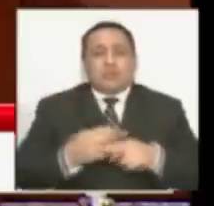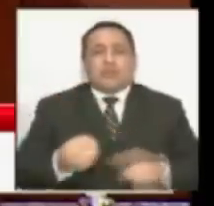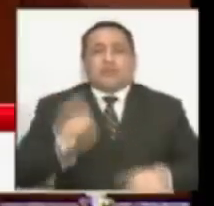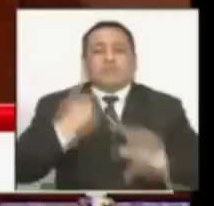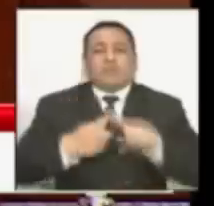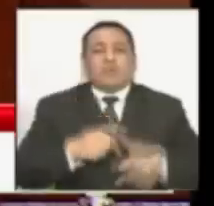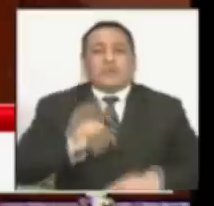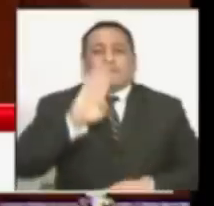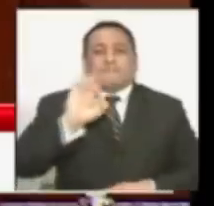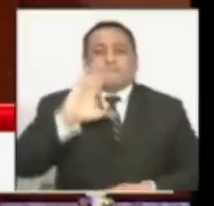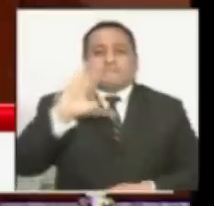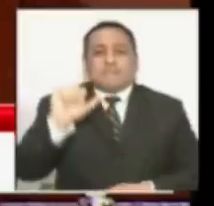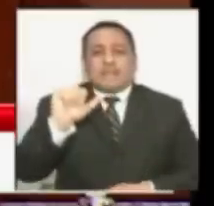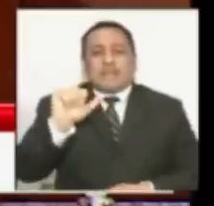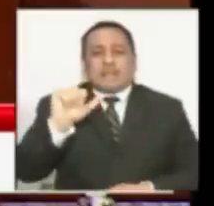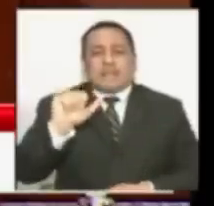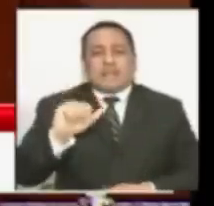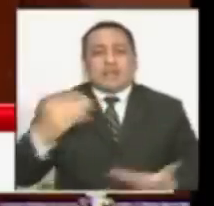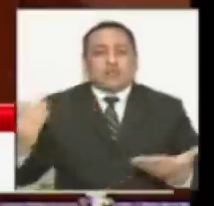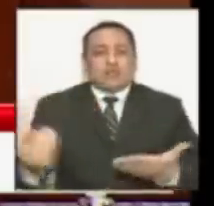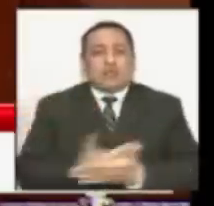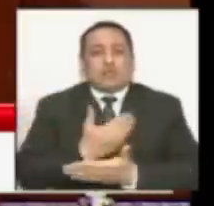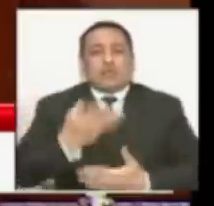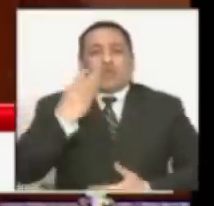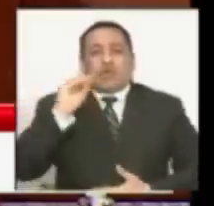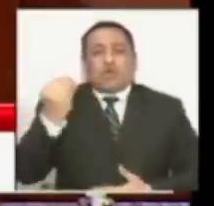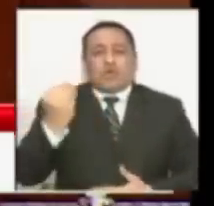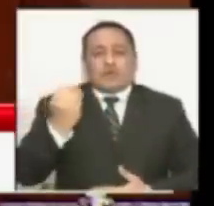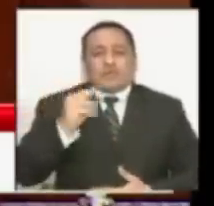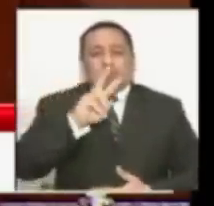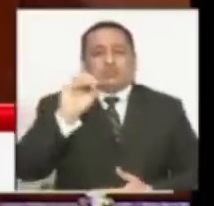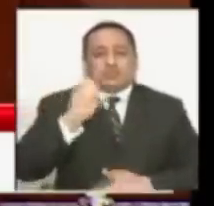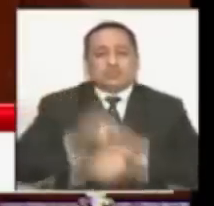por beca La Generación del Bicentenario.